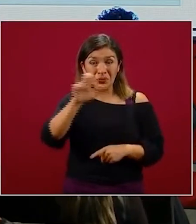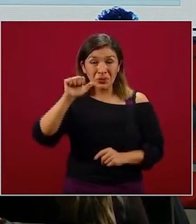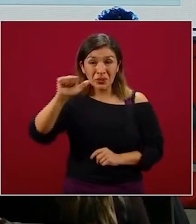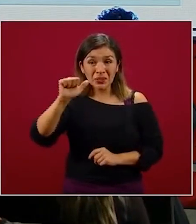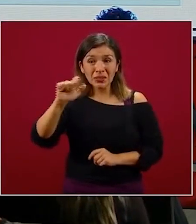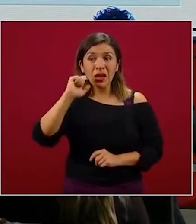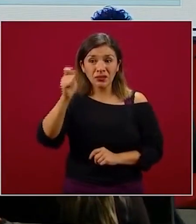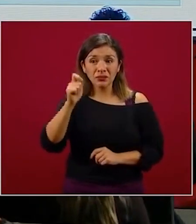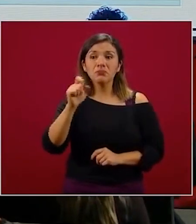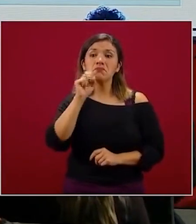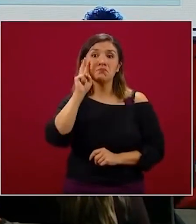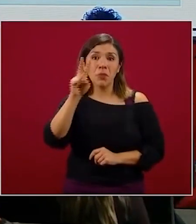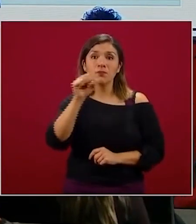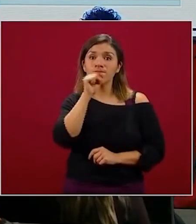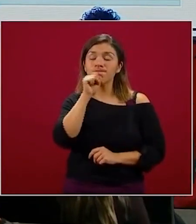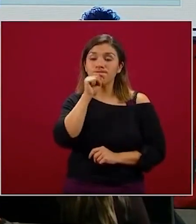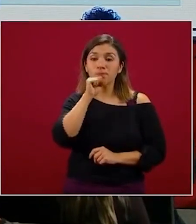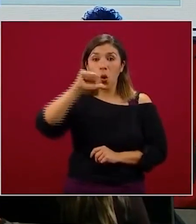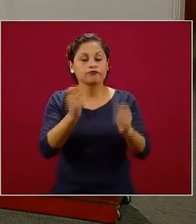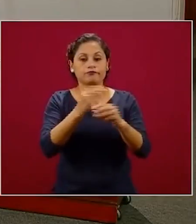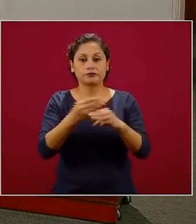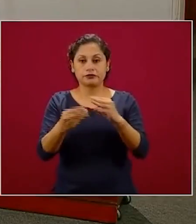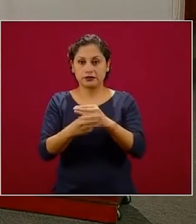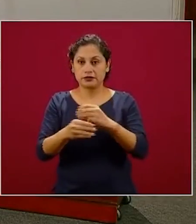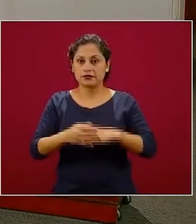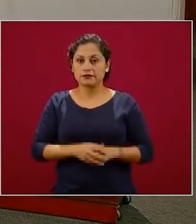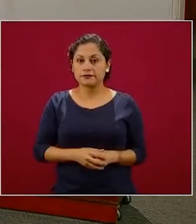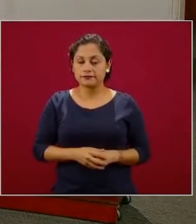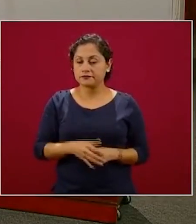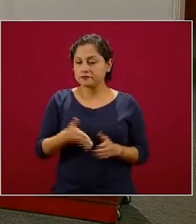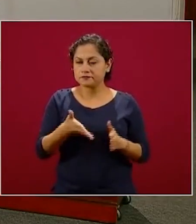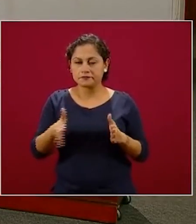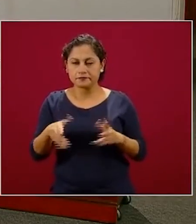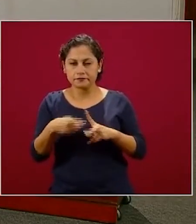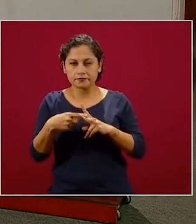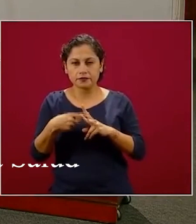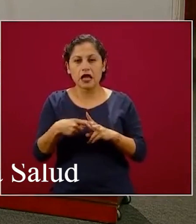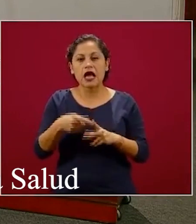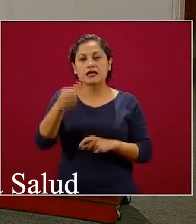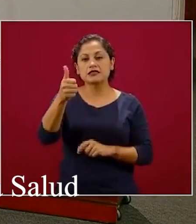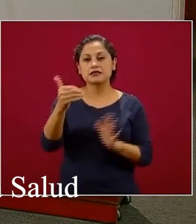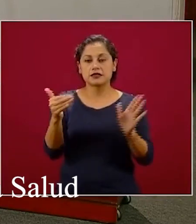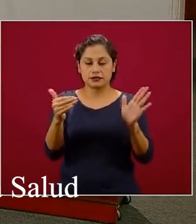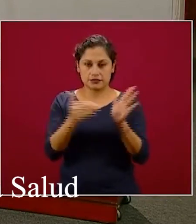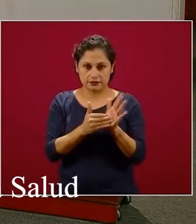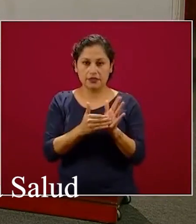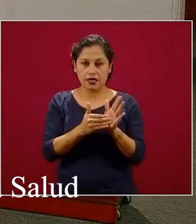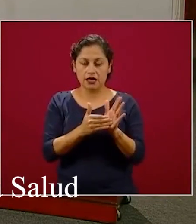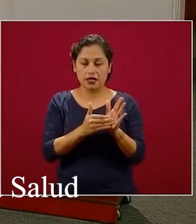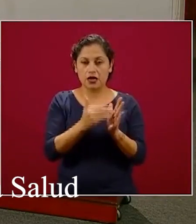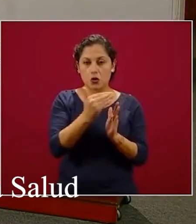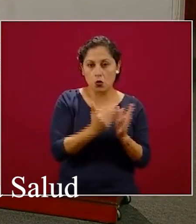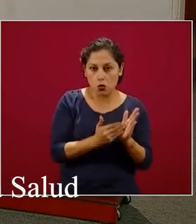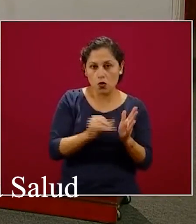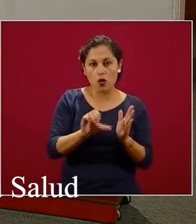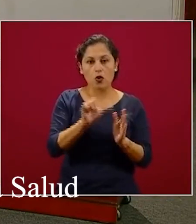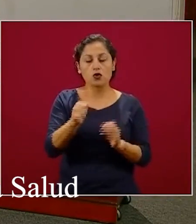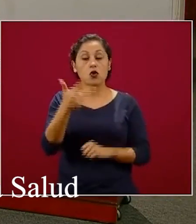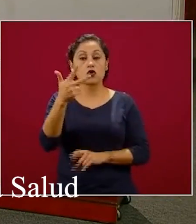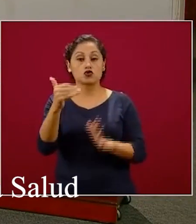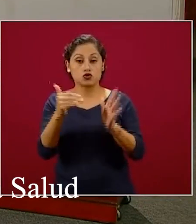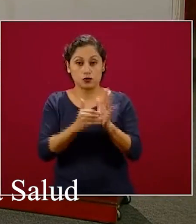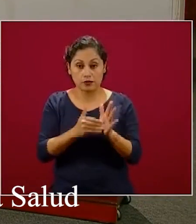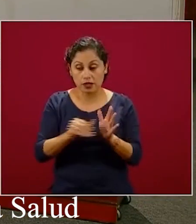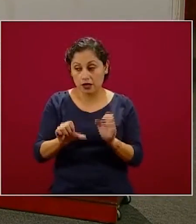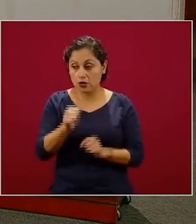fallecimientos en el mundo y el segundo en Latinoamérica. El mínimo era 6.000. Otro escenario era 8.000, otro